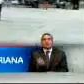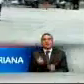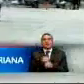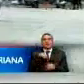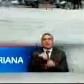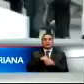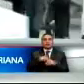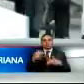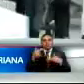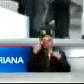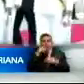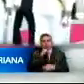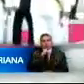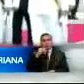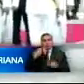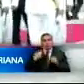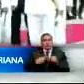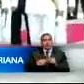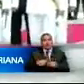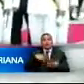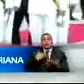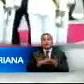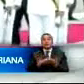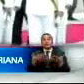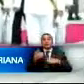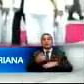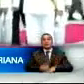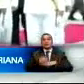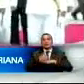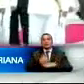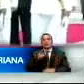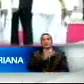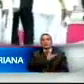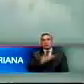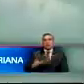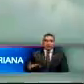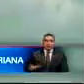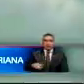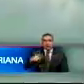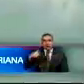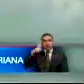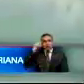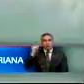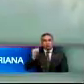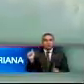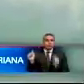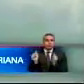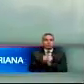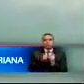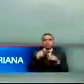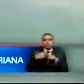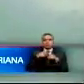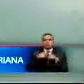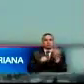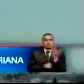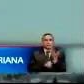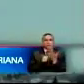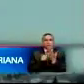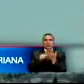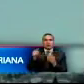aquí en la base aérea en el norte de Quito. La llegada de autoridades como el presidente de la República, Guillermo Lasso, acompañado de los diferentes ministros